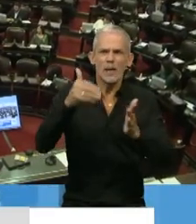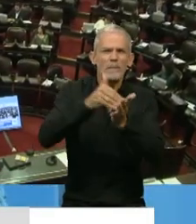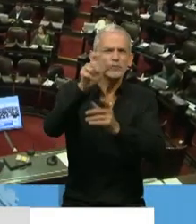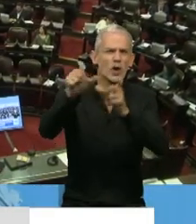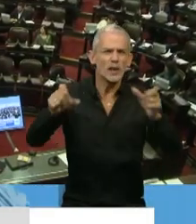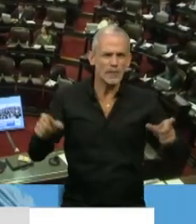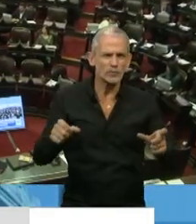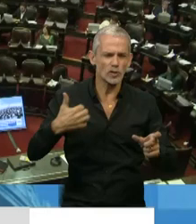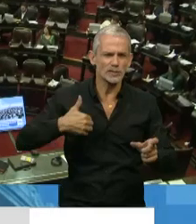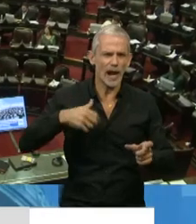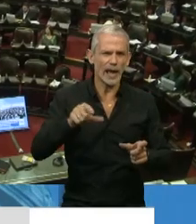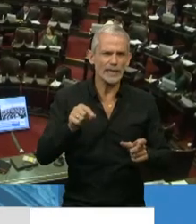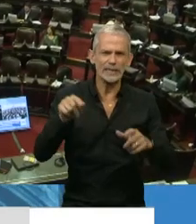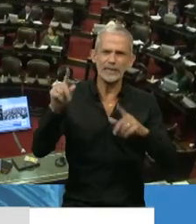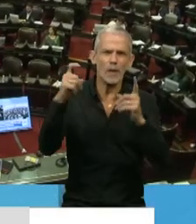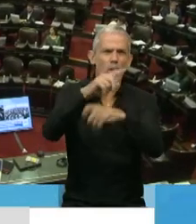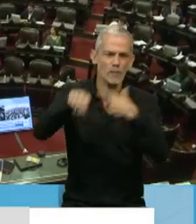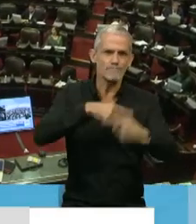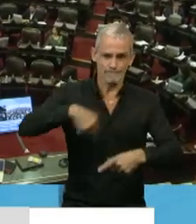nuestros compatriotas. Y hoy